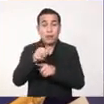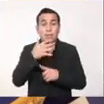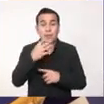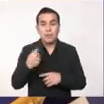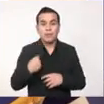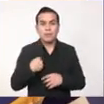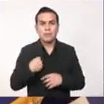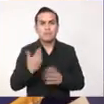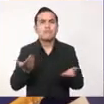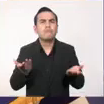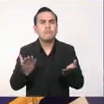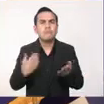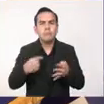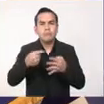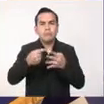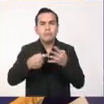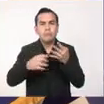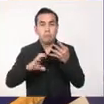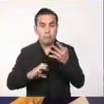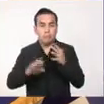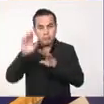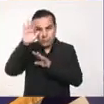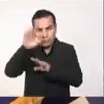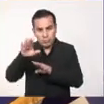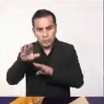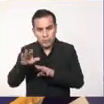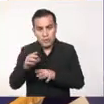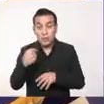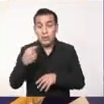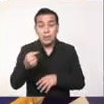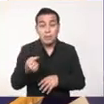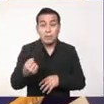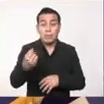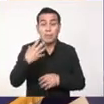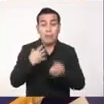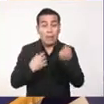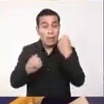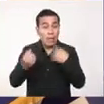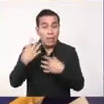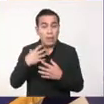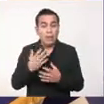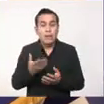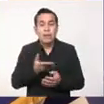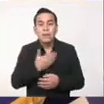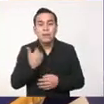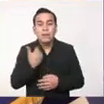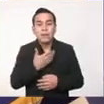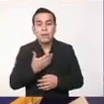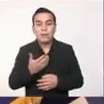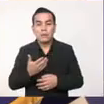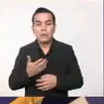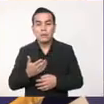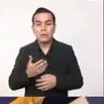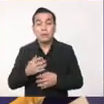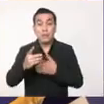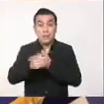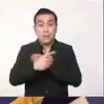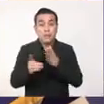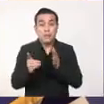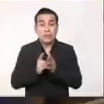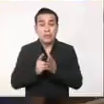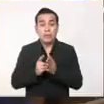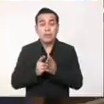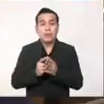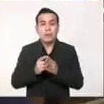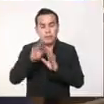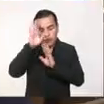estoy sujetado a la Constitución, como siempre me lo dijeron durante estos 2 años. Los diputados están sujetados a la